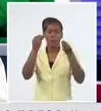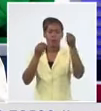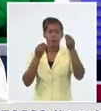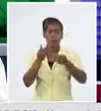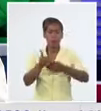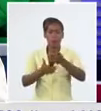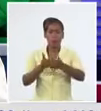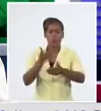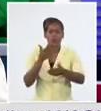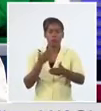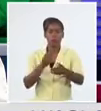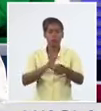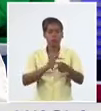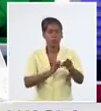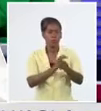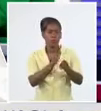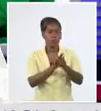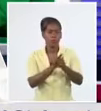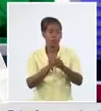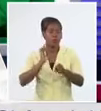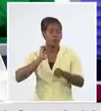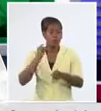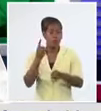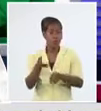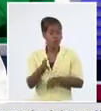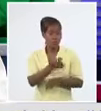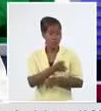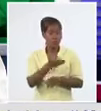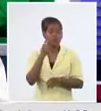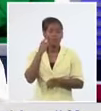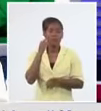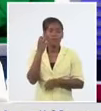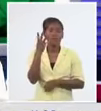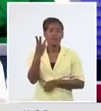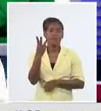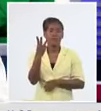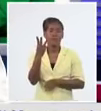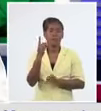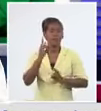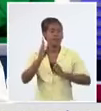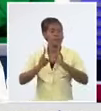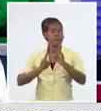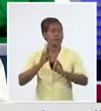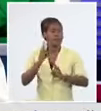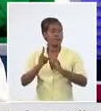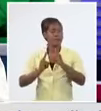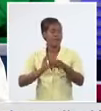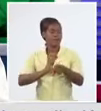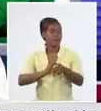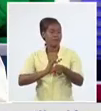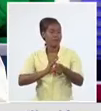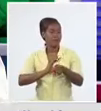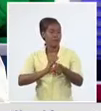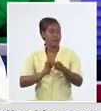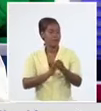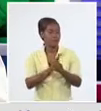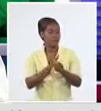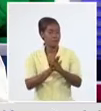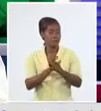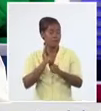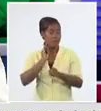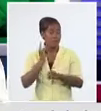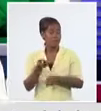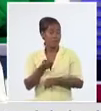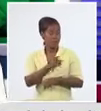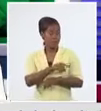o sea, hace un año, diagnosticamos 3 pacientes pediátricos confirmados a la COVID. En aquel momento